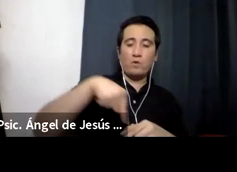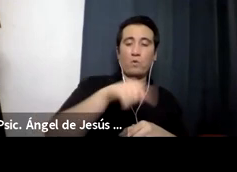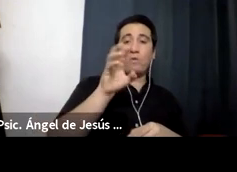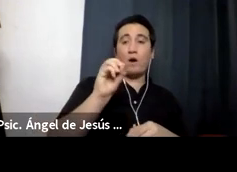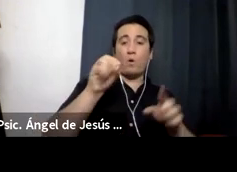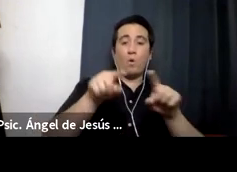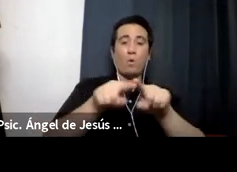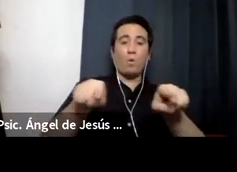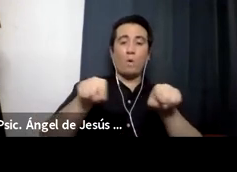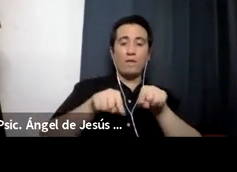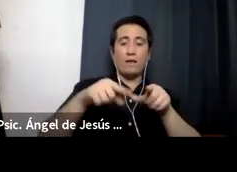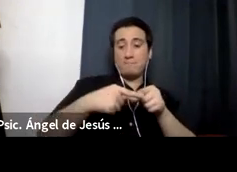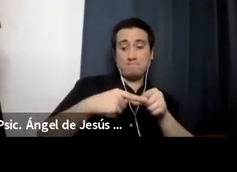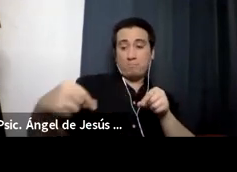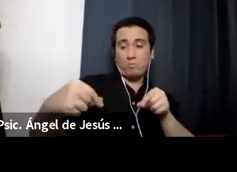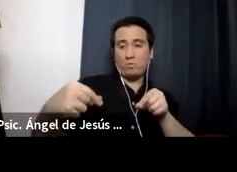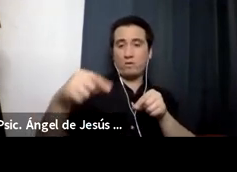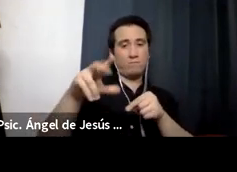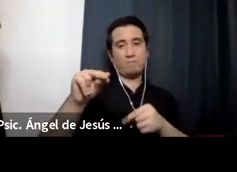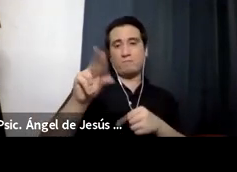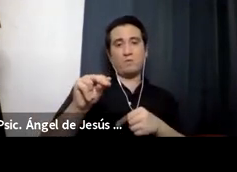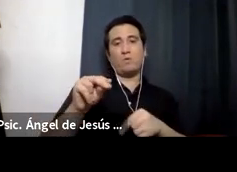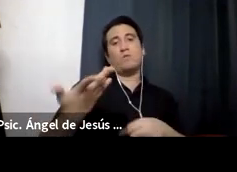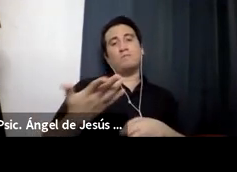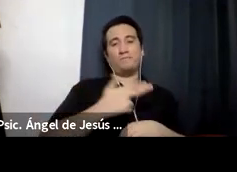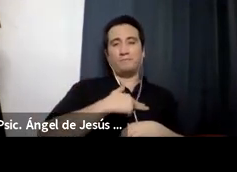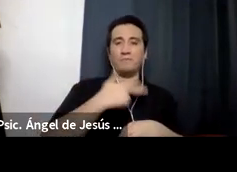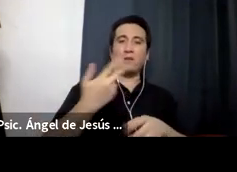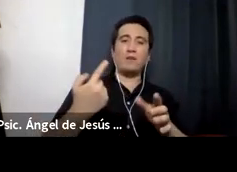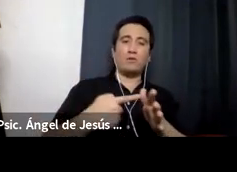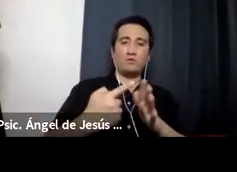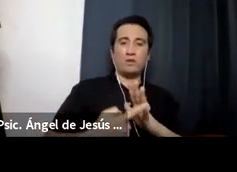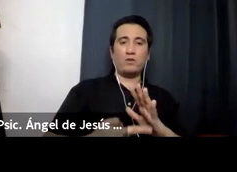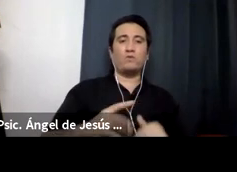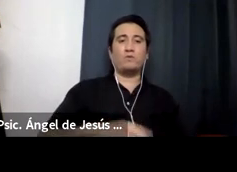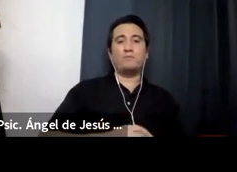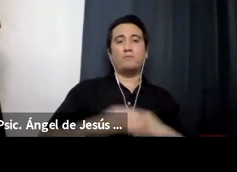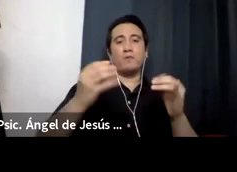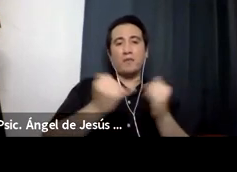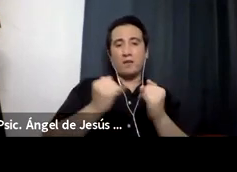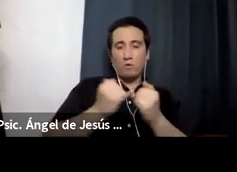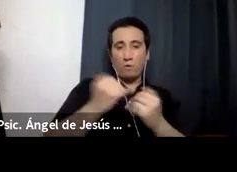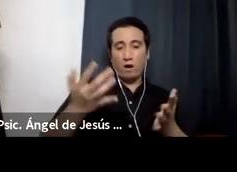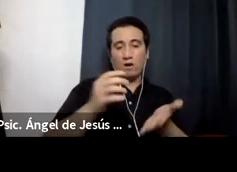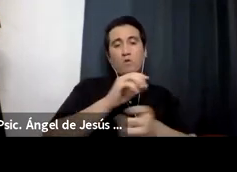en punta para no lastimar los dedos, y de una suela ancha y de goma flexible.